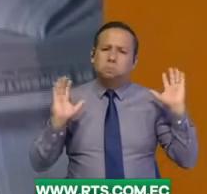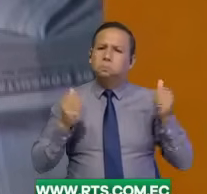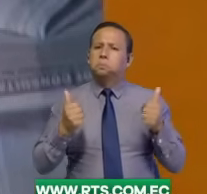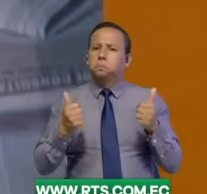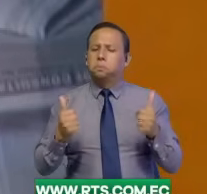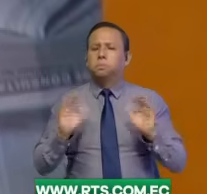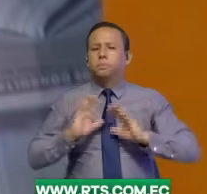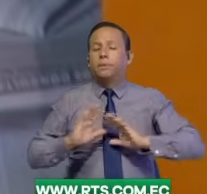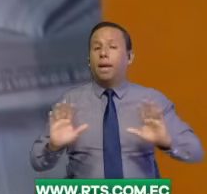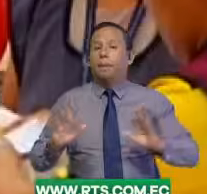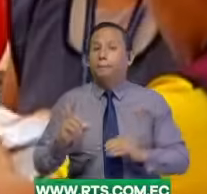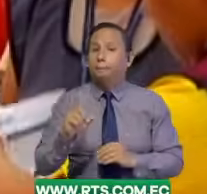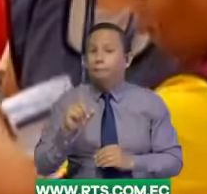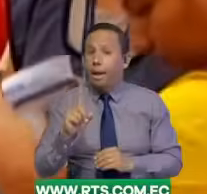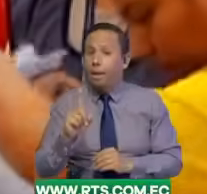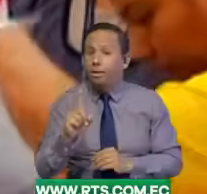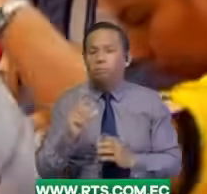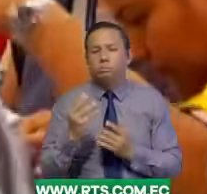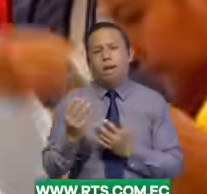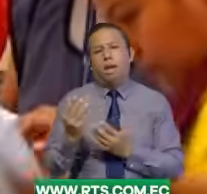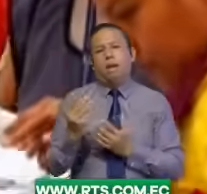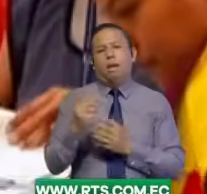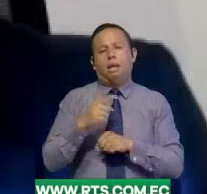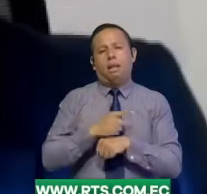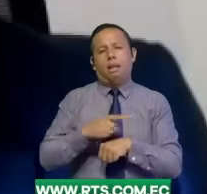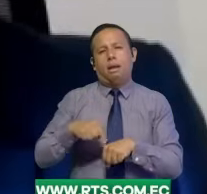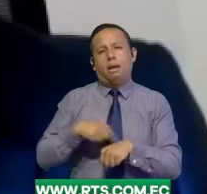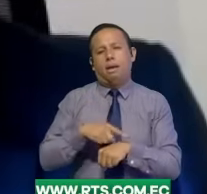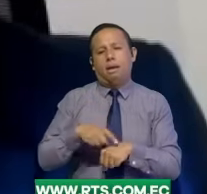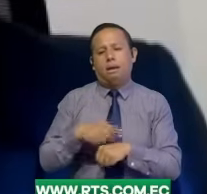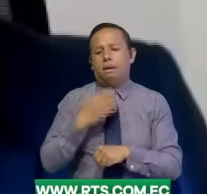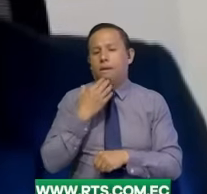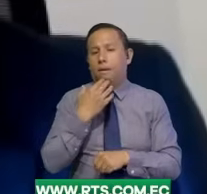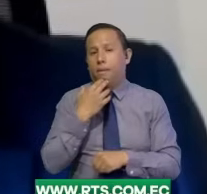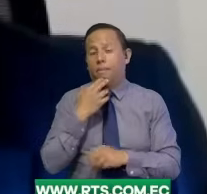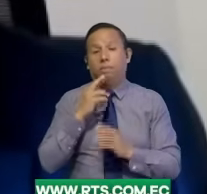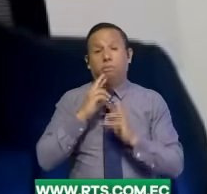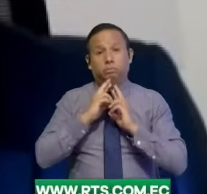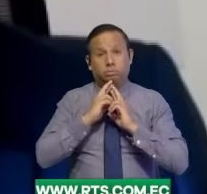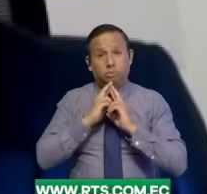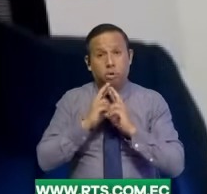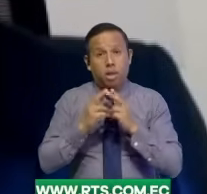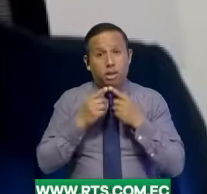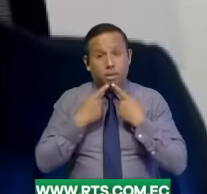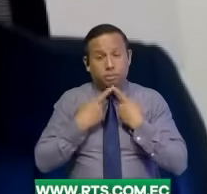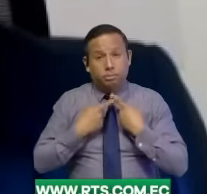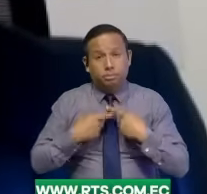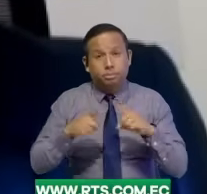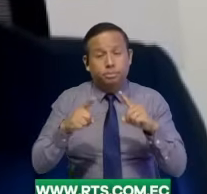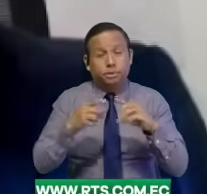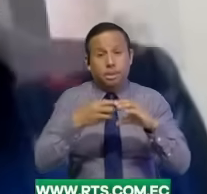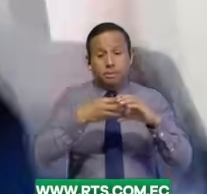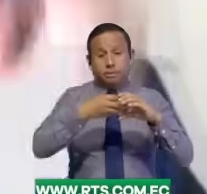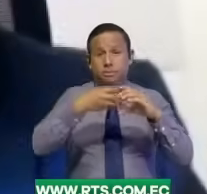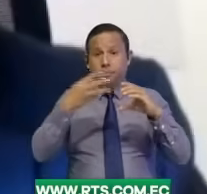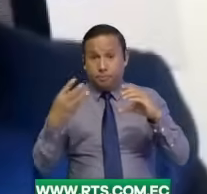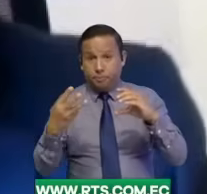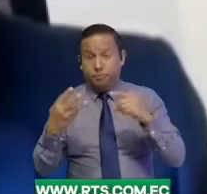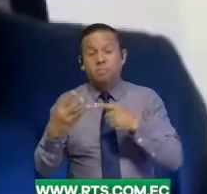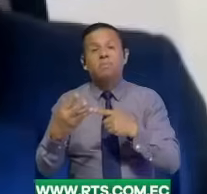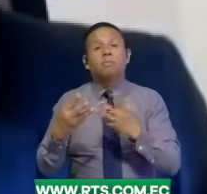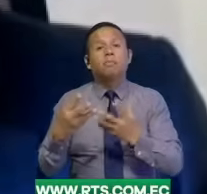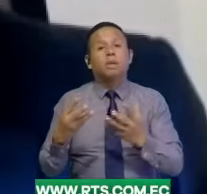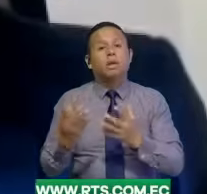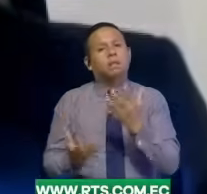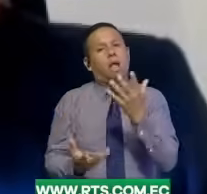votación. Sin embargo, habrá que esperar unas horas. Toda resolución que presente el Consejo Nacional Electoral puede